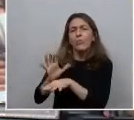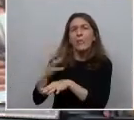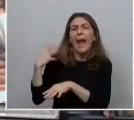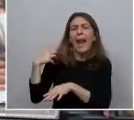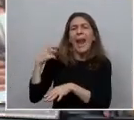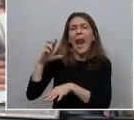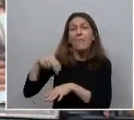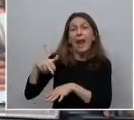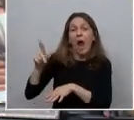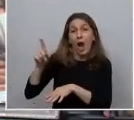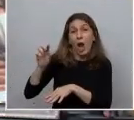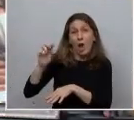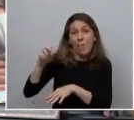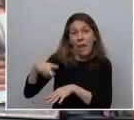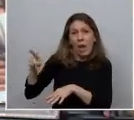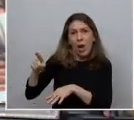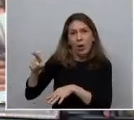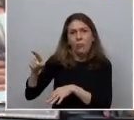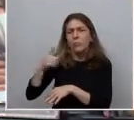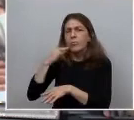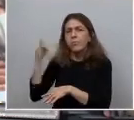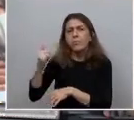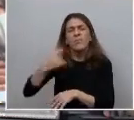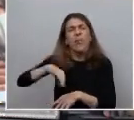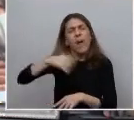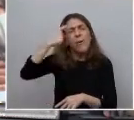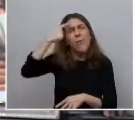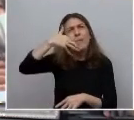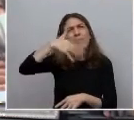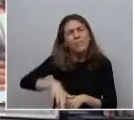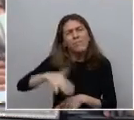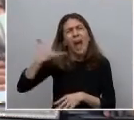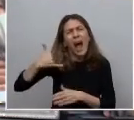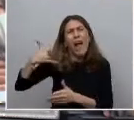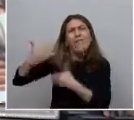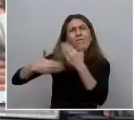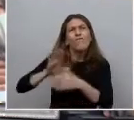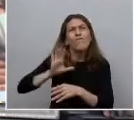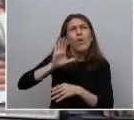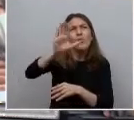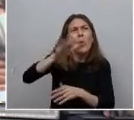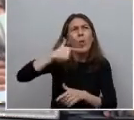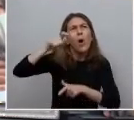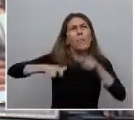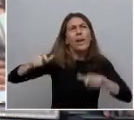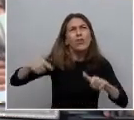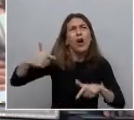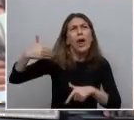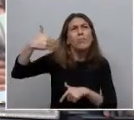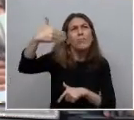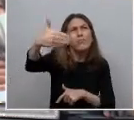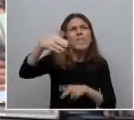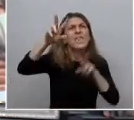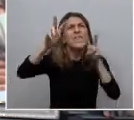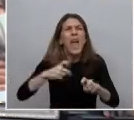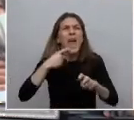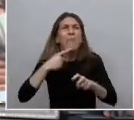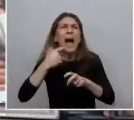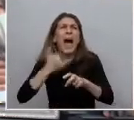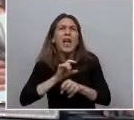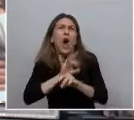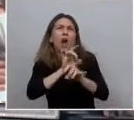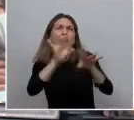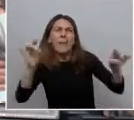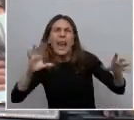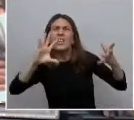Perón, debemos tomar conciencia de la marcha suicida que la humanidad ha emprendido a través de la contaminación,